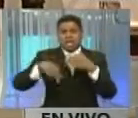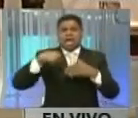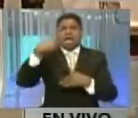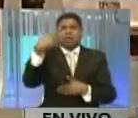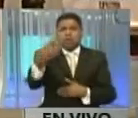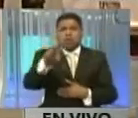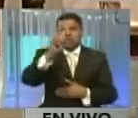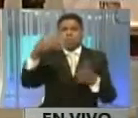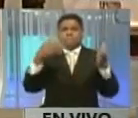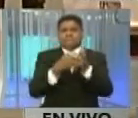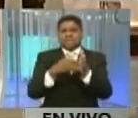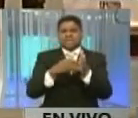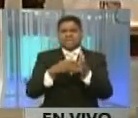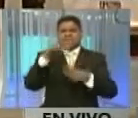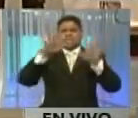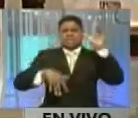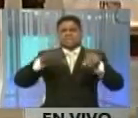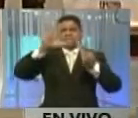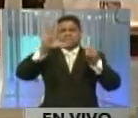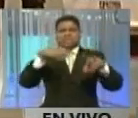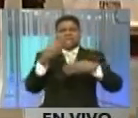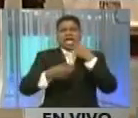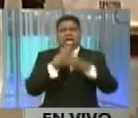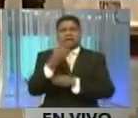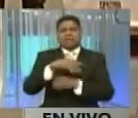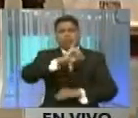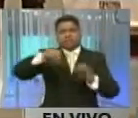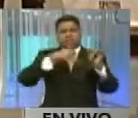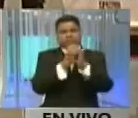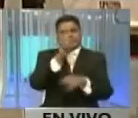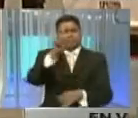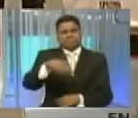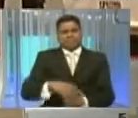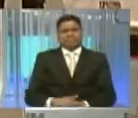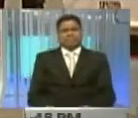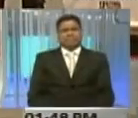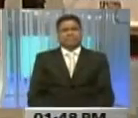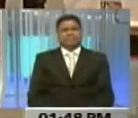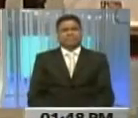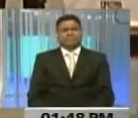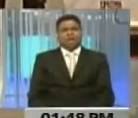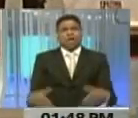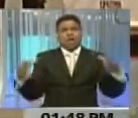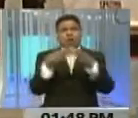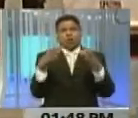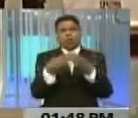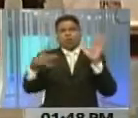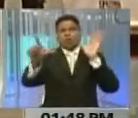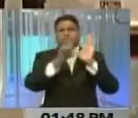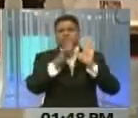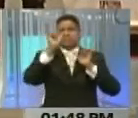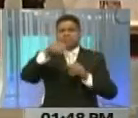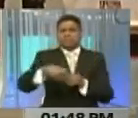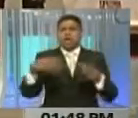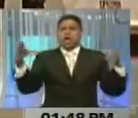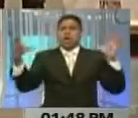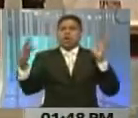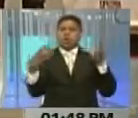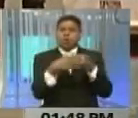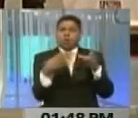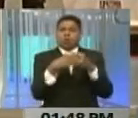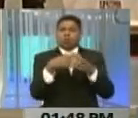será Festival Internacional de Teatro. Grupos liceístas y grupos penitenciarios estarán también